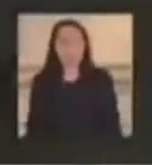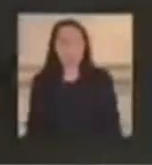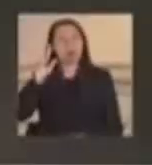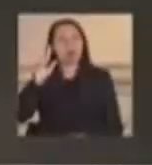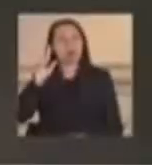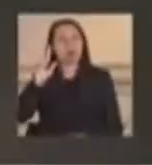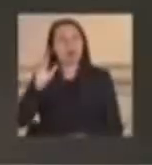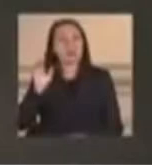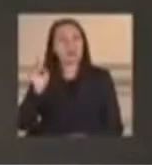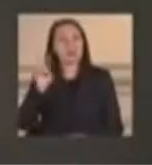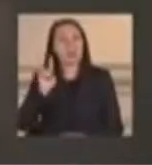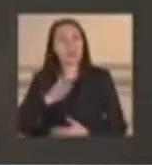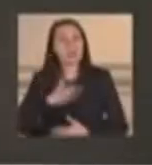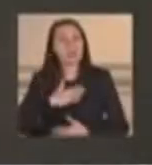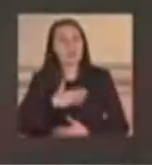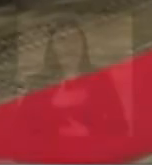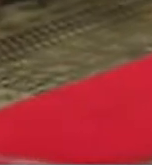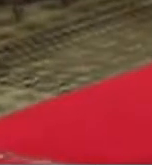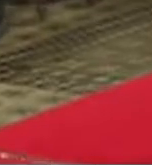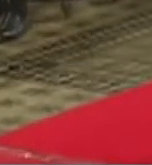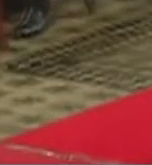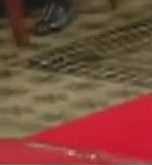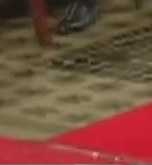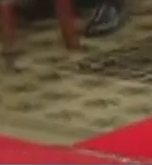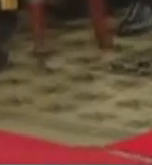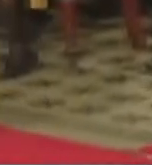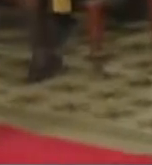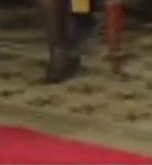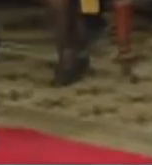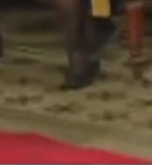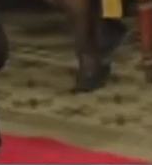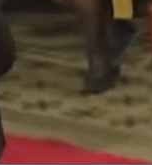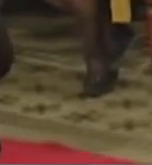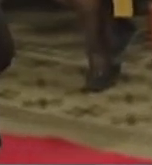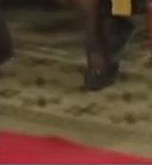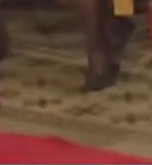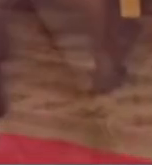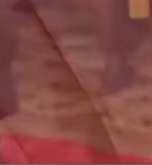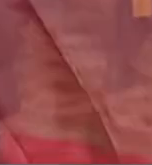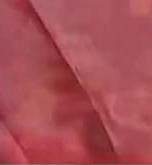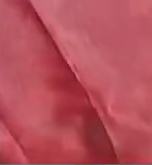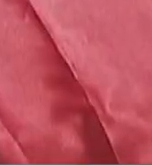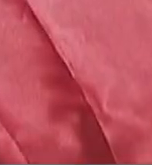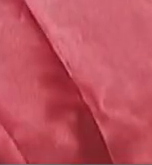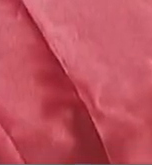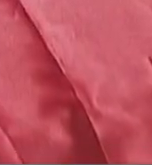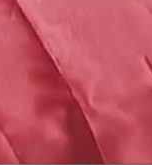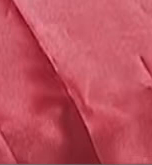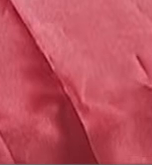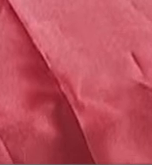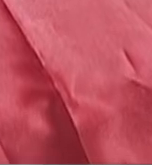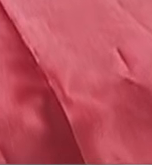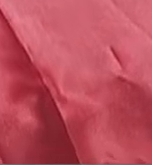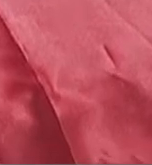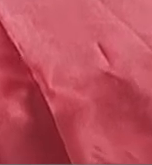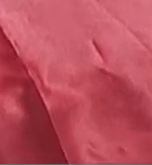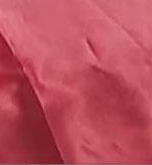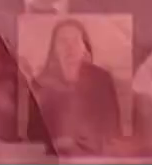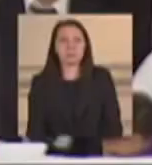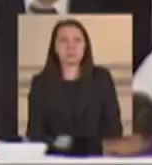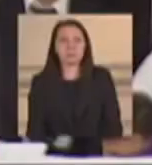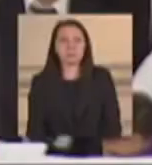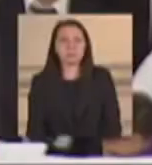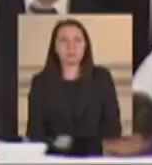Ricardo Ezzati le entregó la cruz del apóstol Santiago en reconocimiento a la vida de su marido como católico